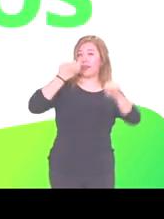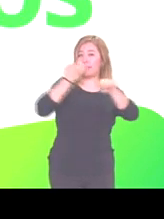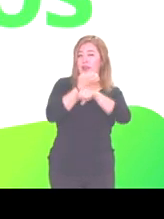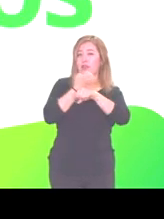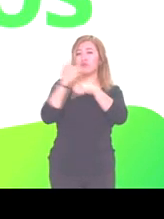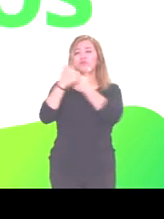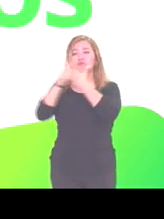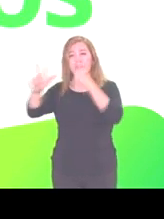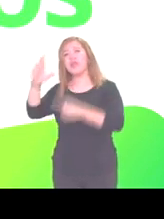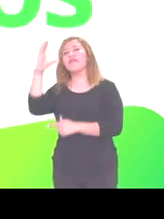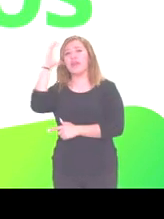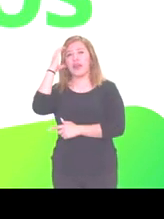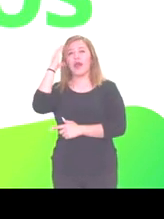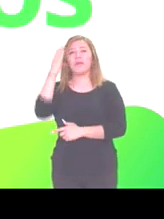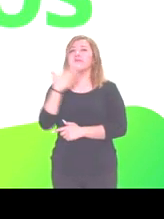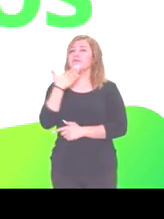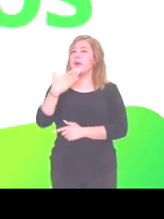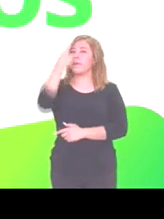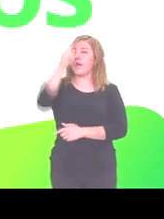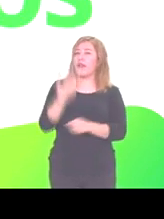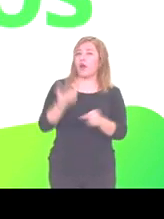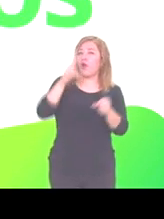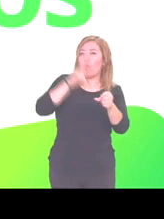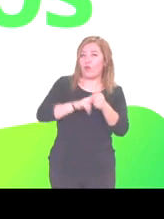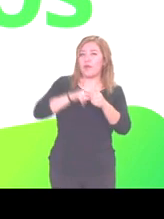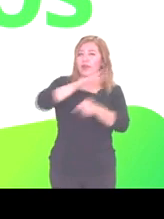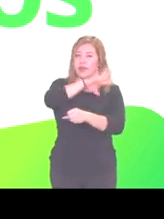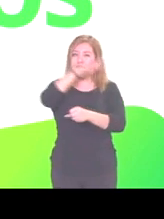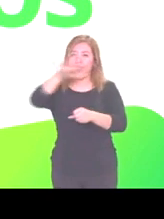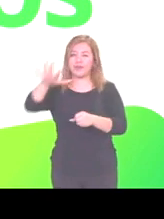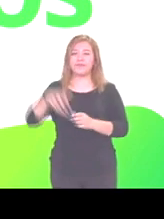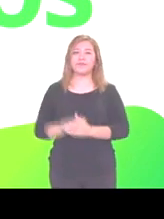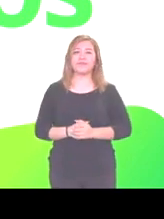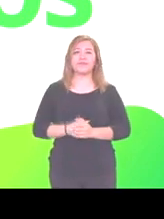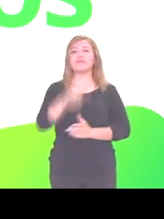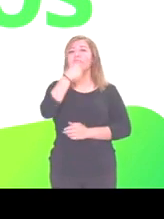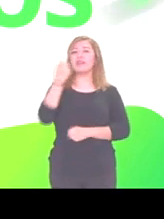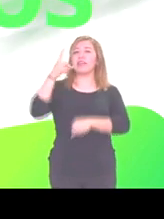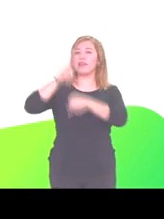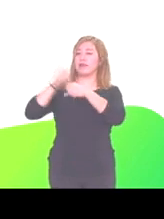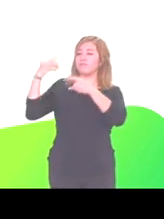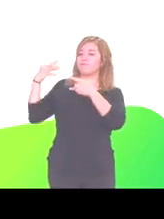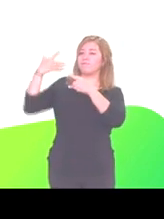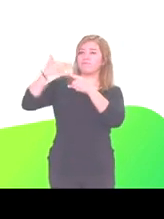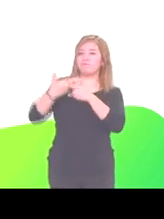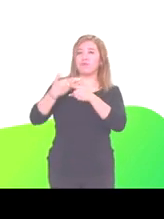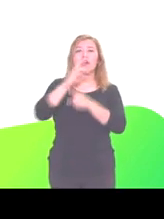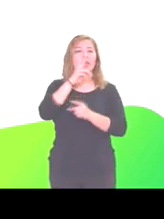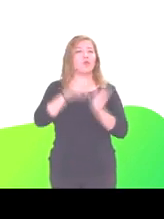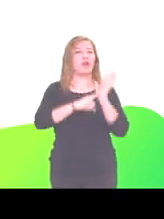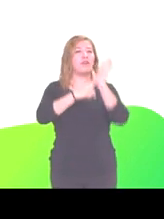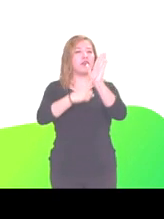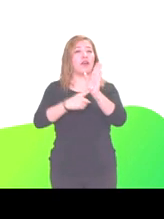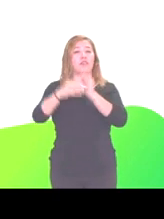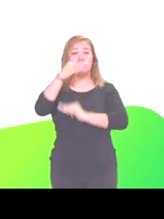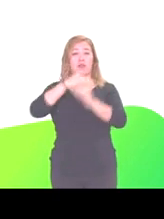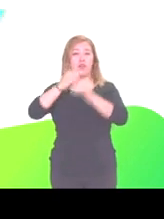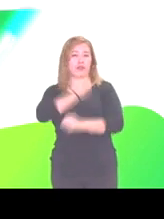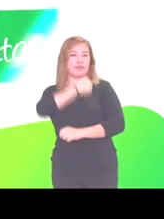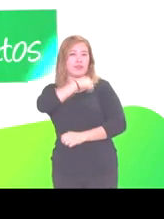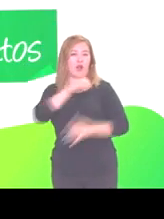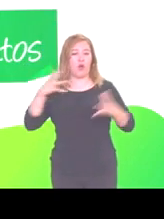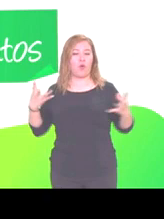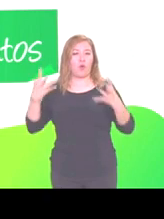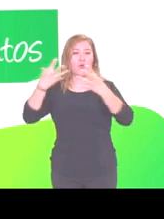mayor disponibilidad de camas para la hospitalización general. A 100 días de la pandemia, los resultados en salud